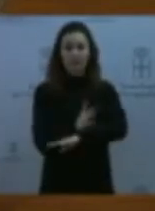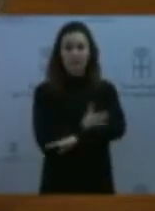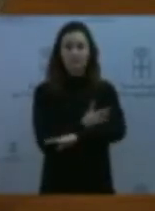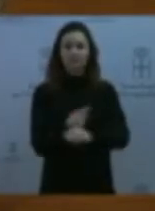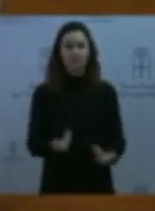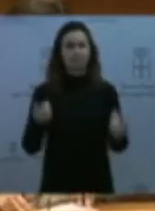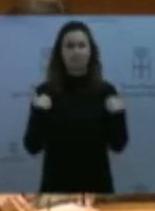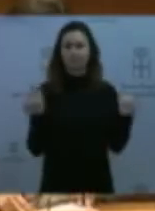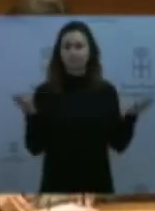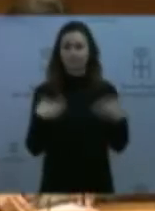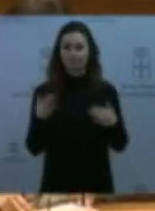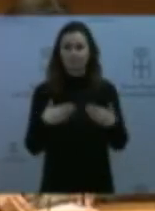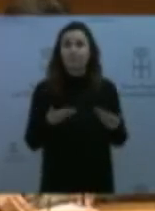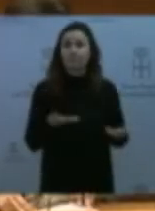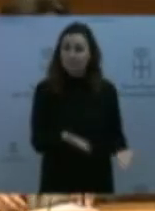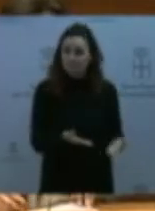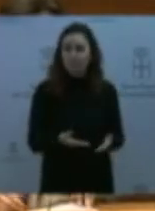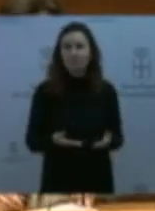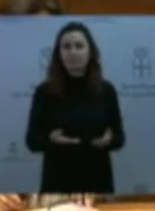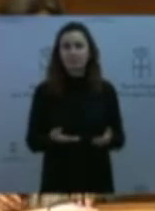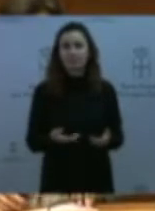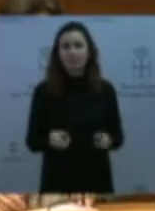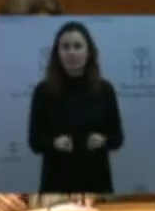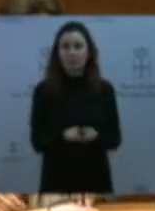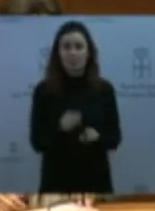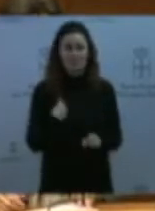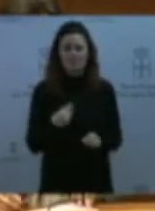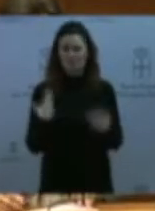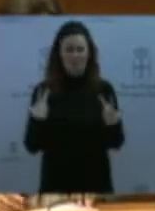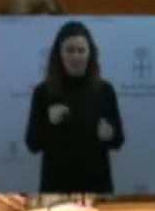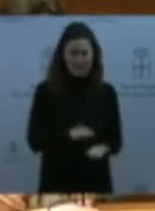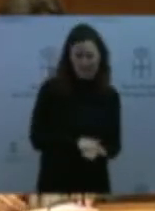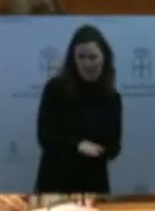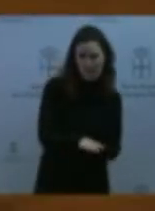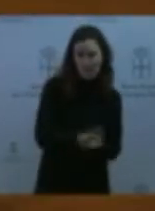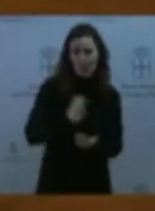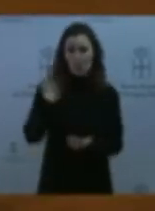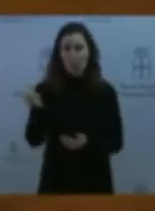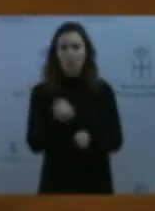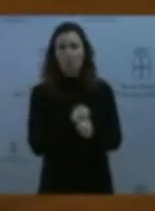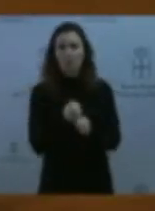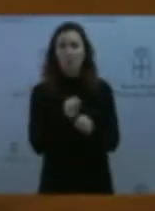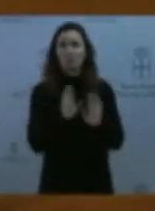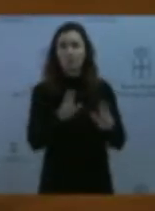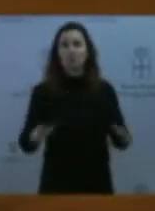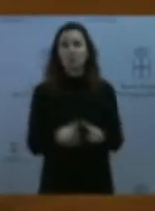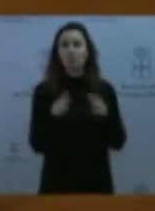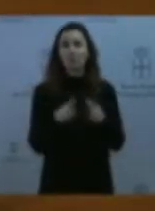cómo afecta de forma fulminante a otras actividades. Pero la sociedad no va a perdonar la dejadez política.